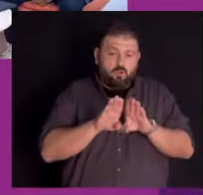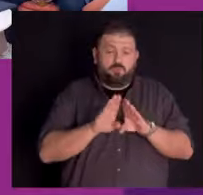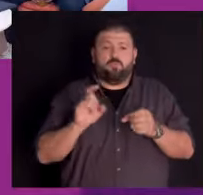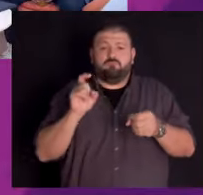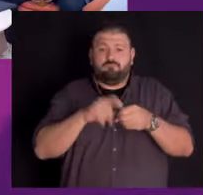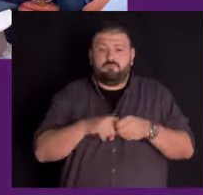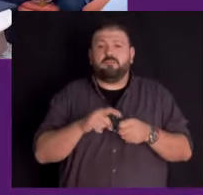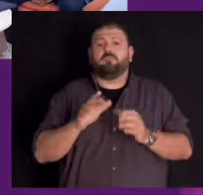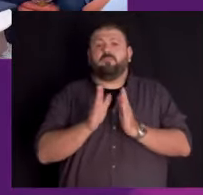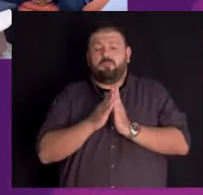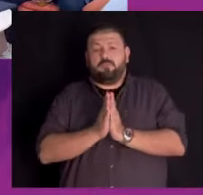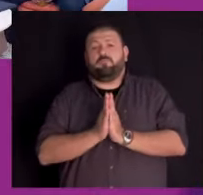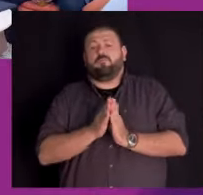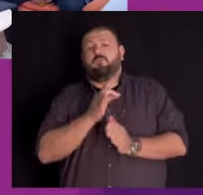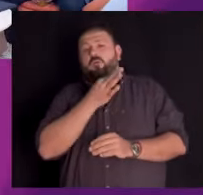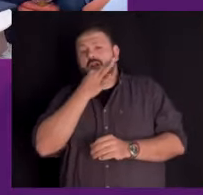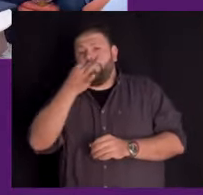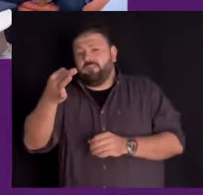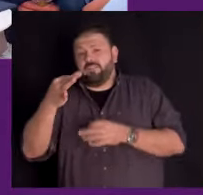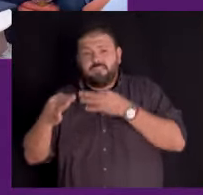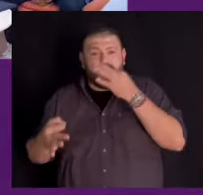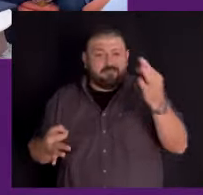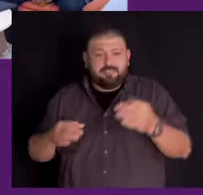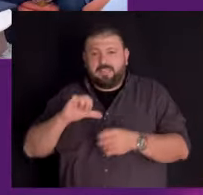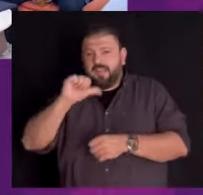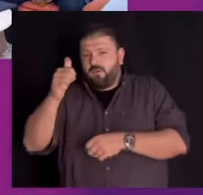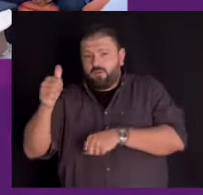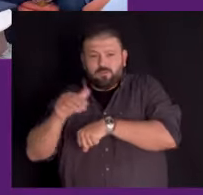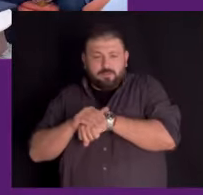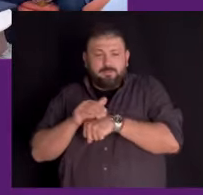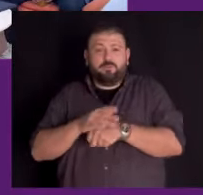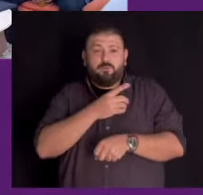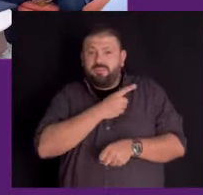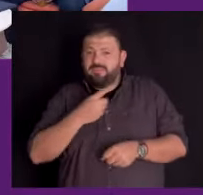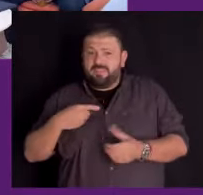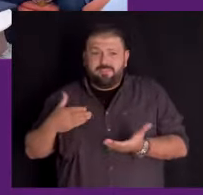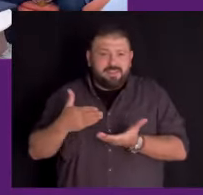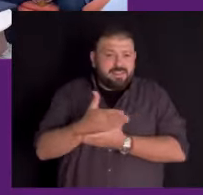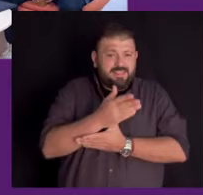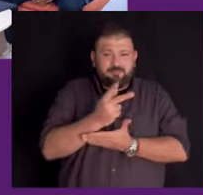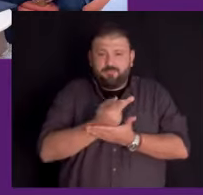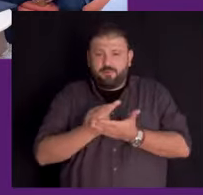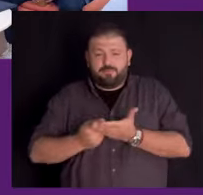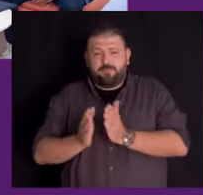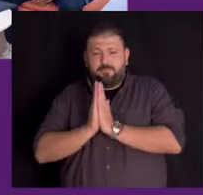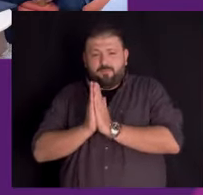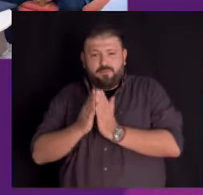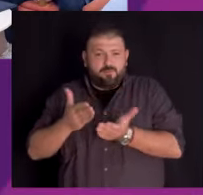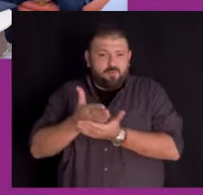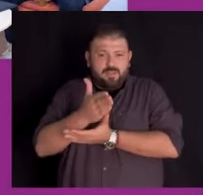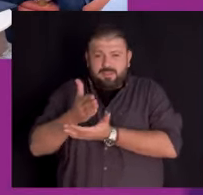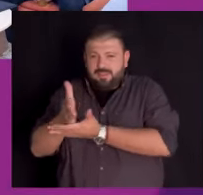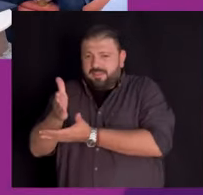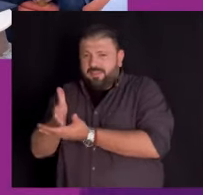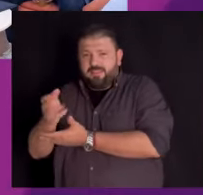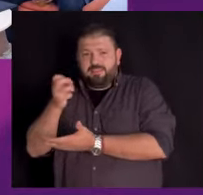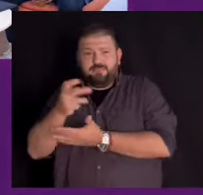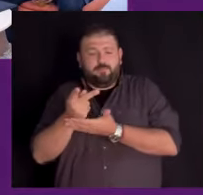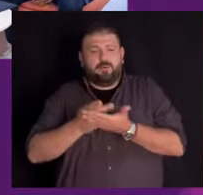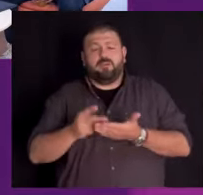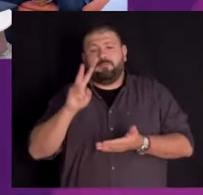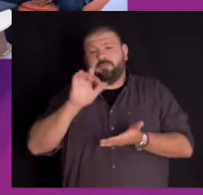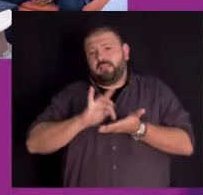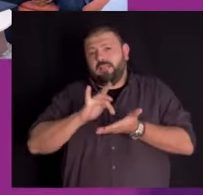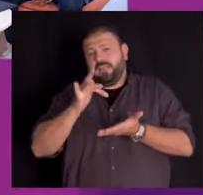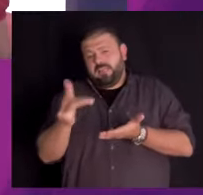que estar en este programa sí o sí. De verdad, muchísimas gracias por la invitación, Clau, Eduardo. No, al contrario, gracias a ti por